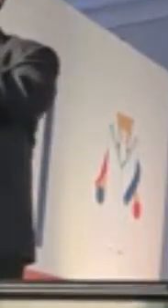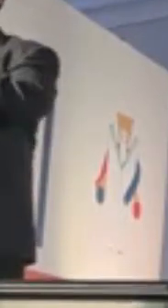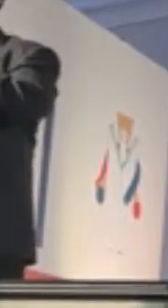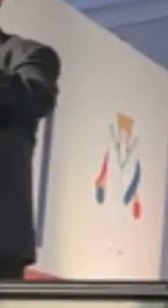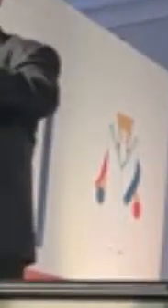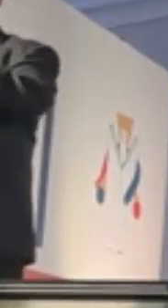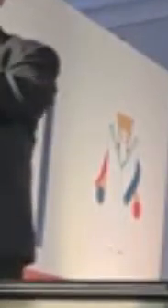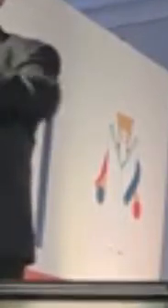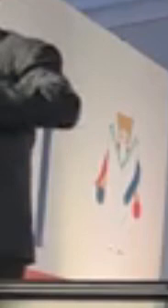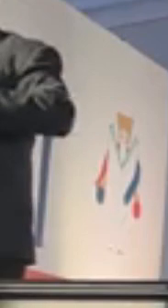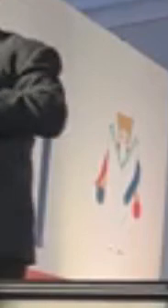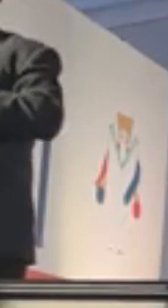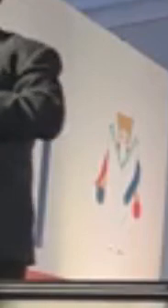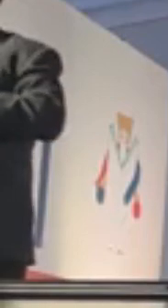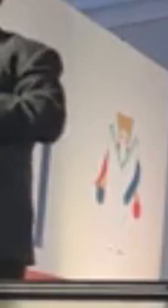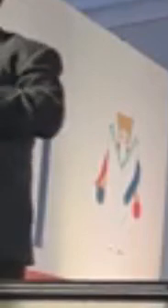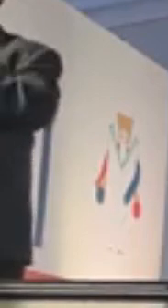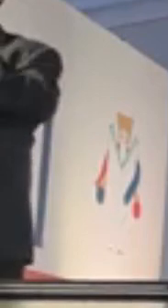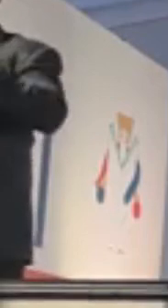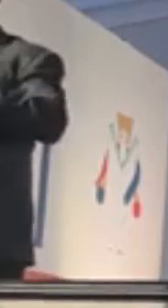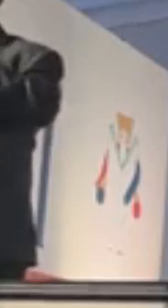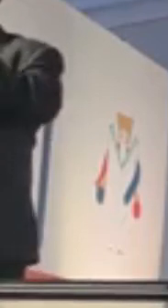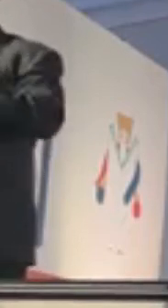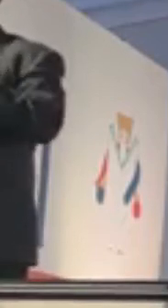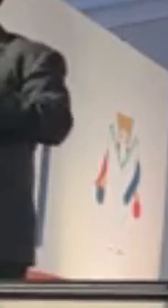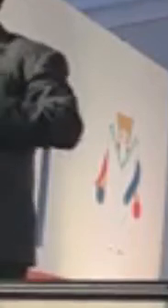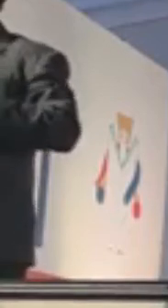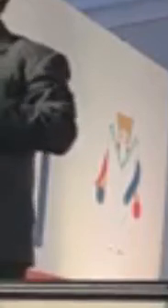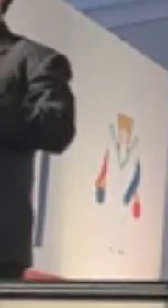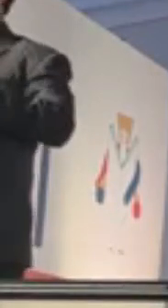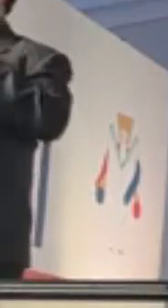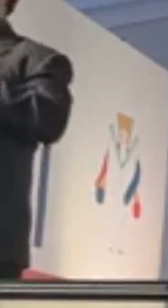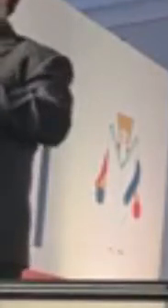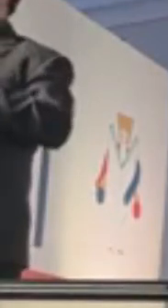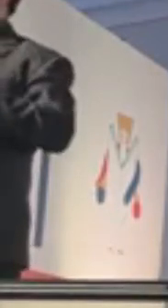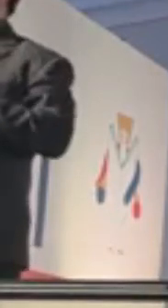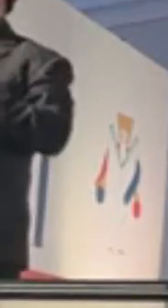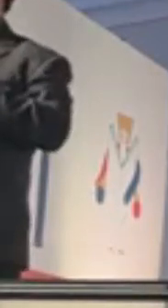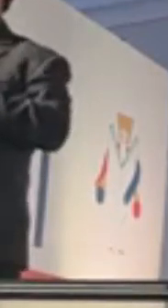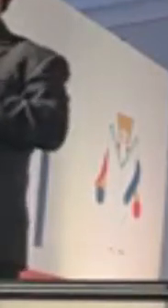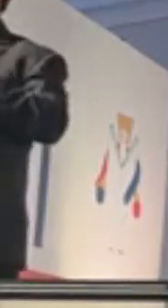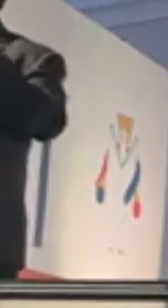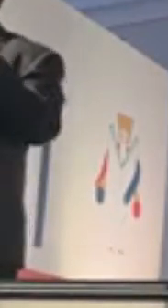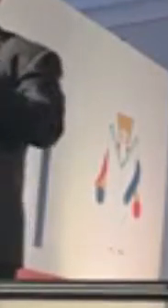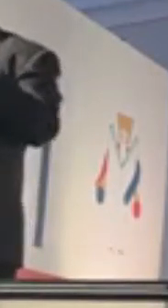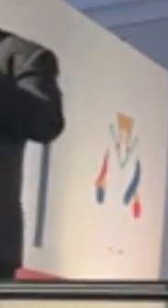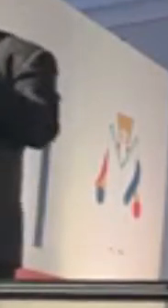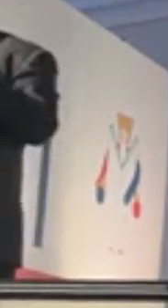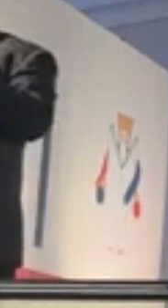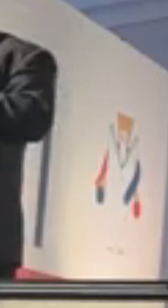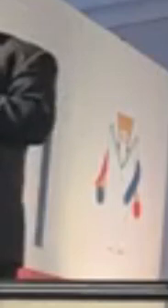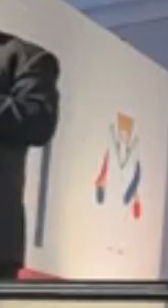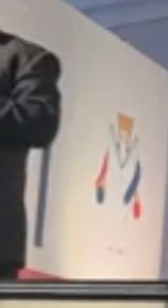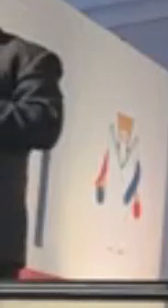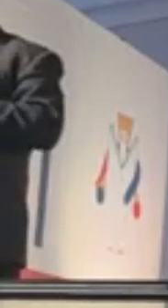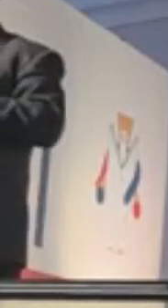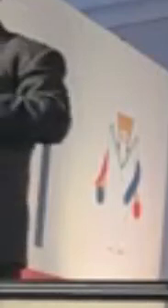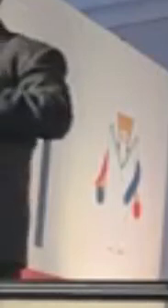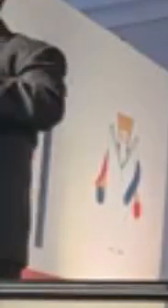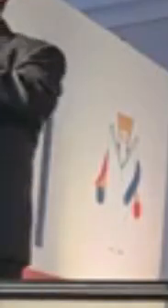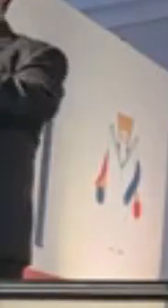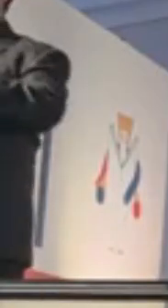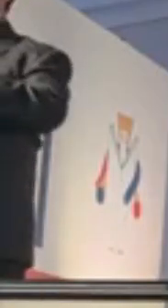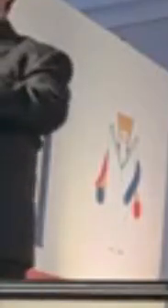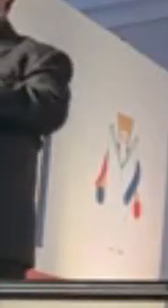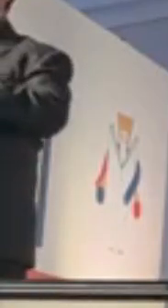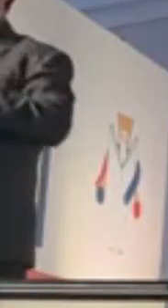como todo proceso revolucionario enfrenta enormes resistencias, lo nuevo no acaba de nacer, lo viejo no